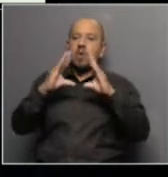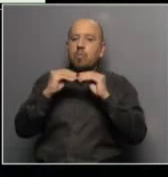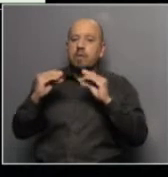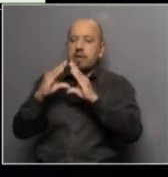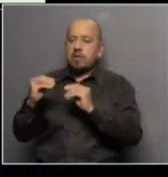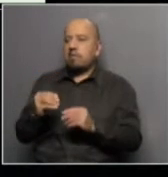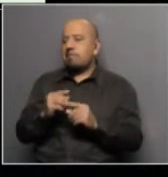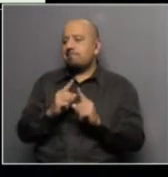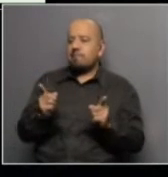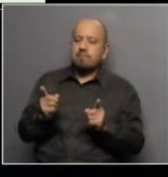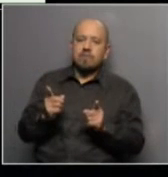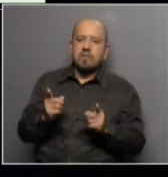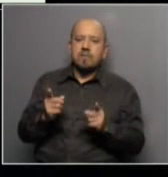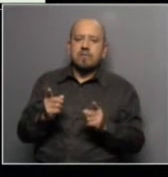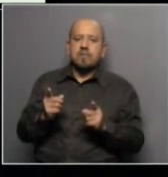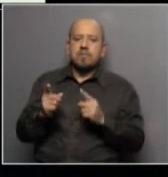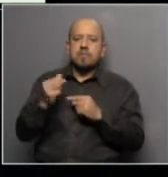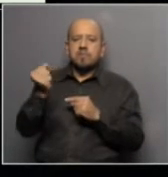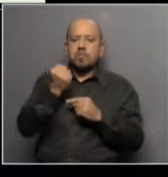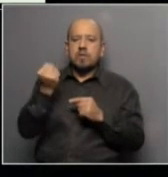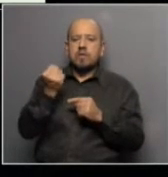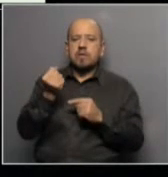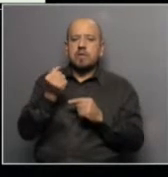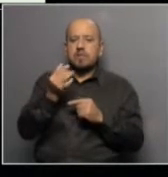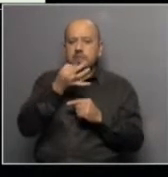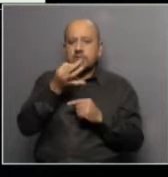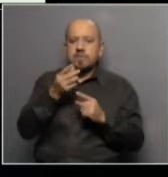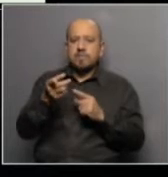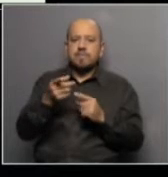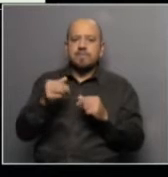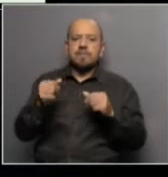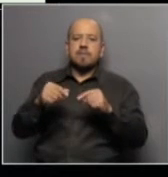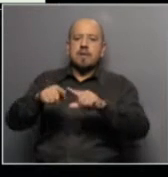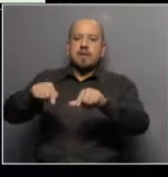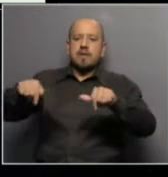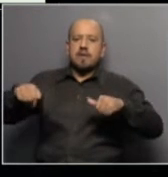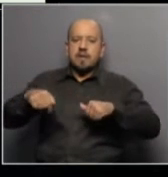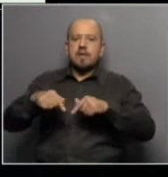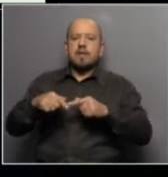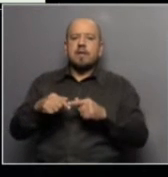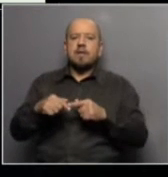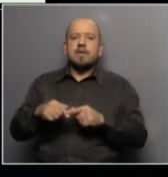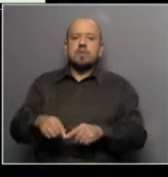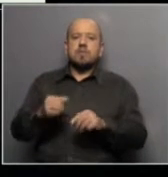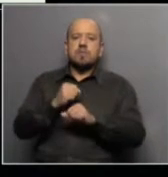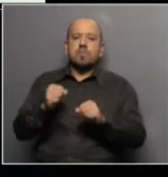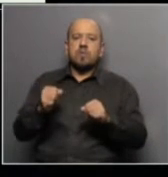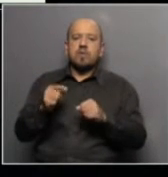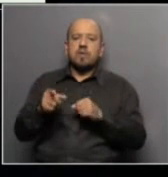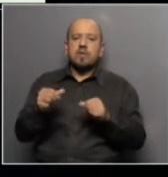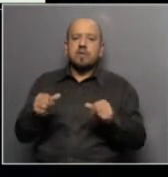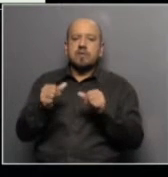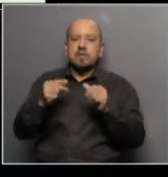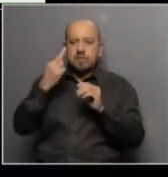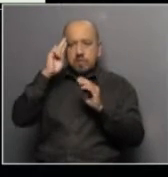No. La importancia, vos destacabas recién la importancia de la cartera de tierras. ¿Eso se puede, digamos, hacer a nivel